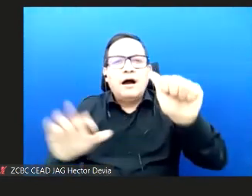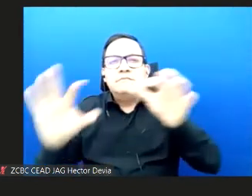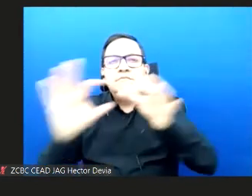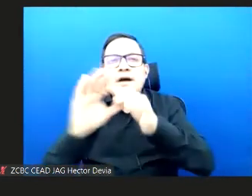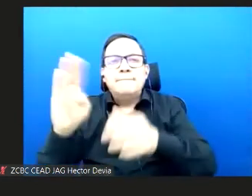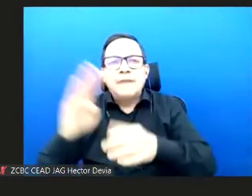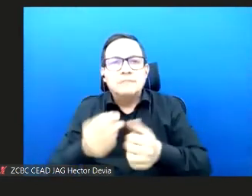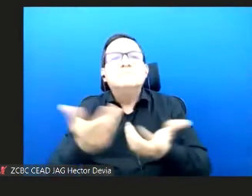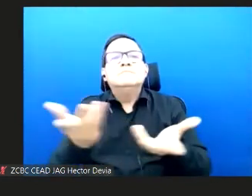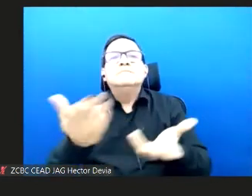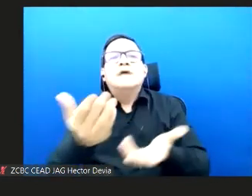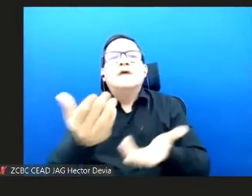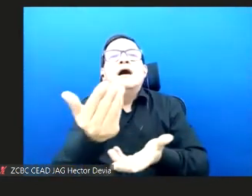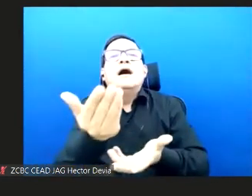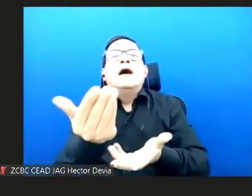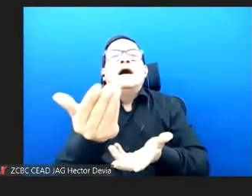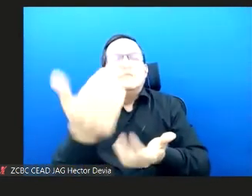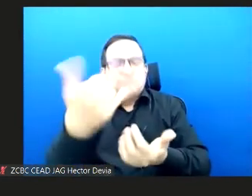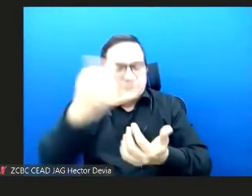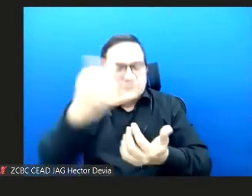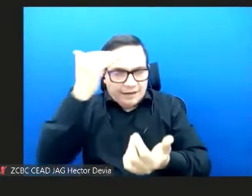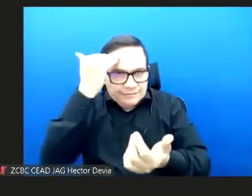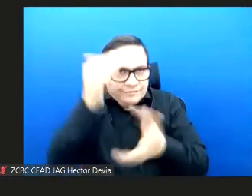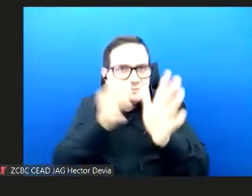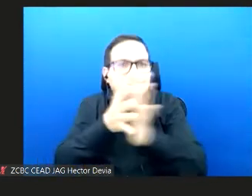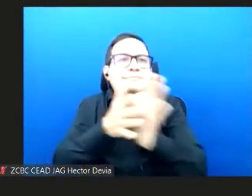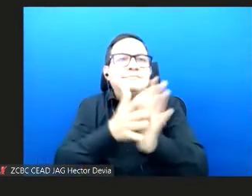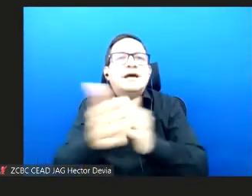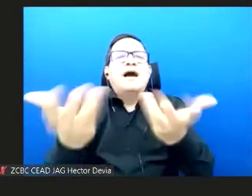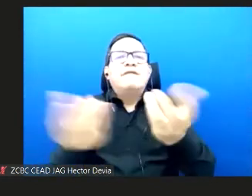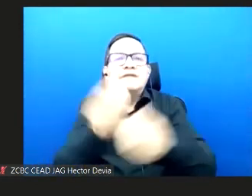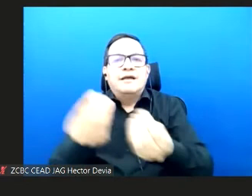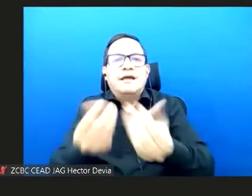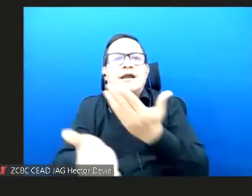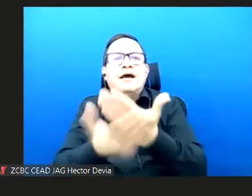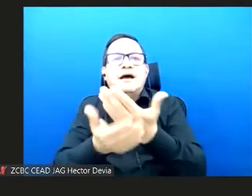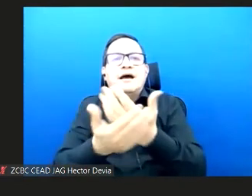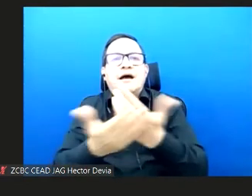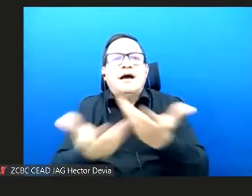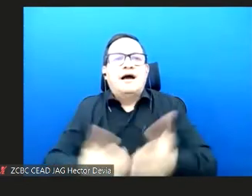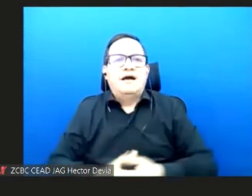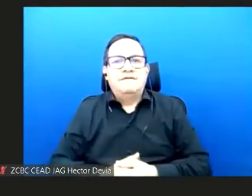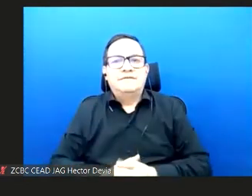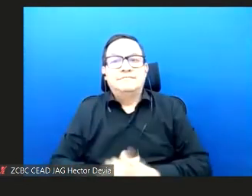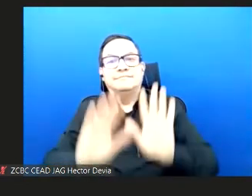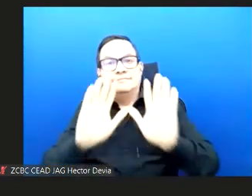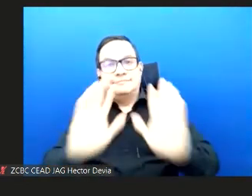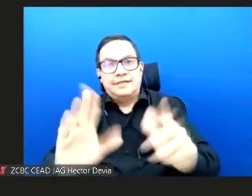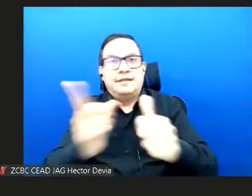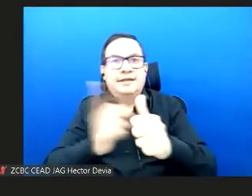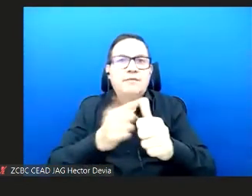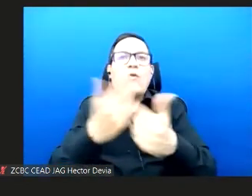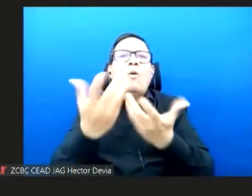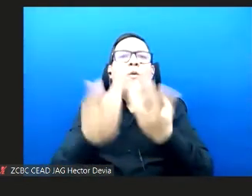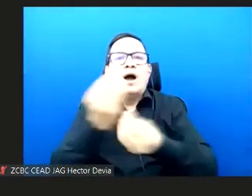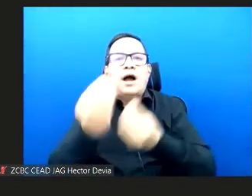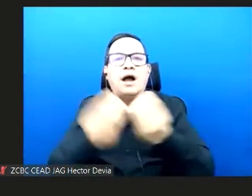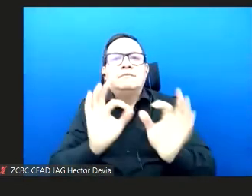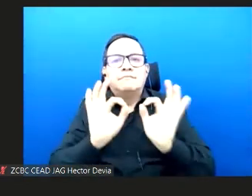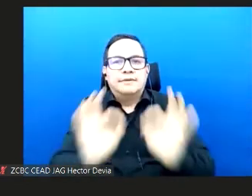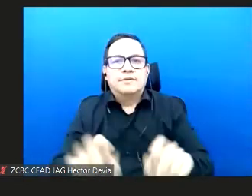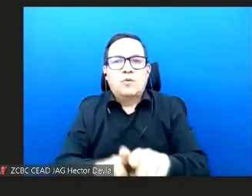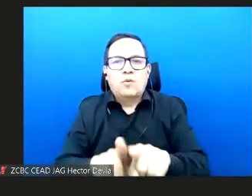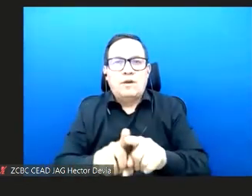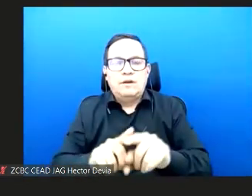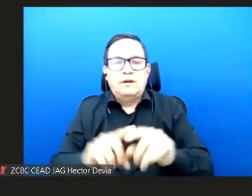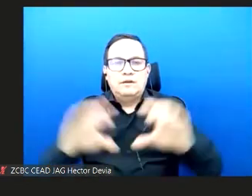Ustedes ya están yendo a lo que es, ¿no? A las operaciones. Bueno, voy primero con cómo lo representamos en el diagrama de B.